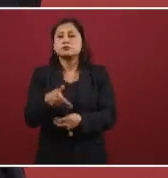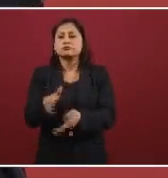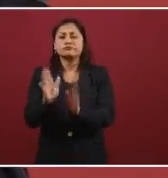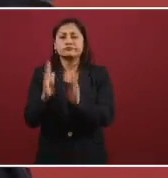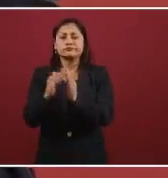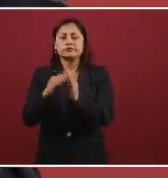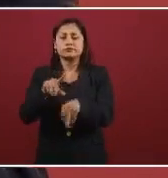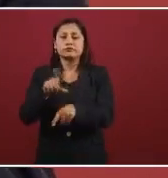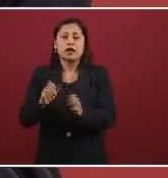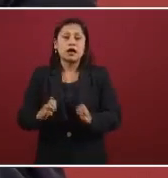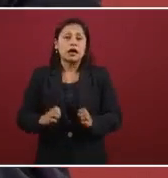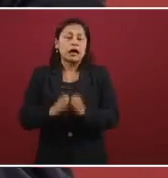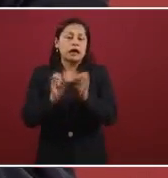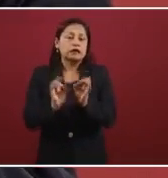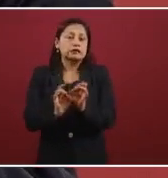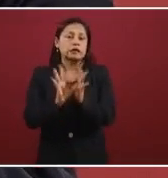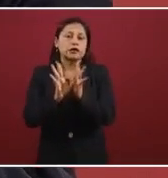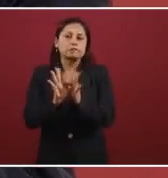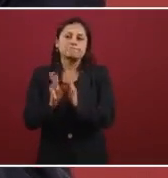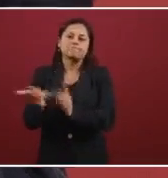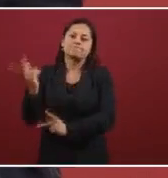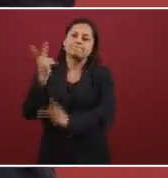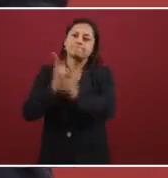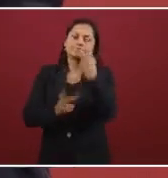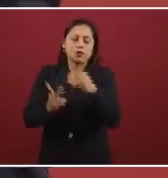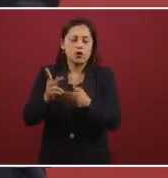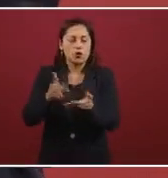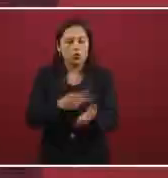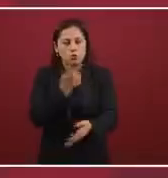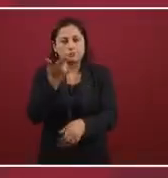un especialista y ahí están,